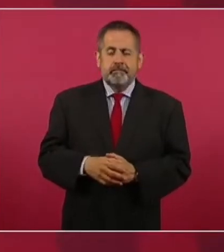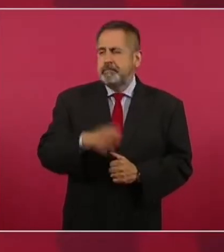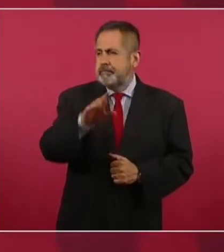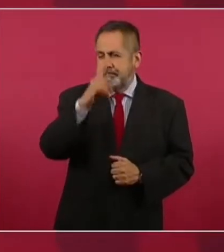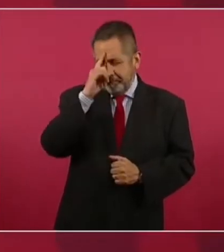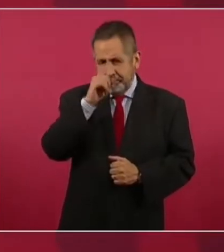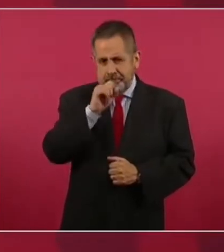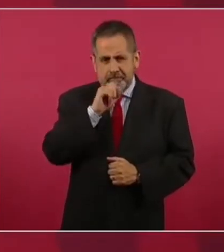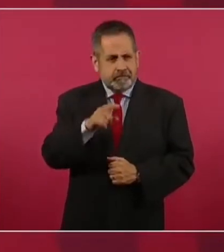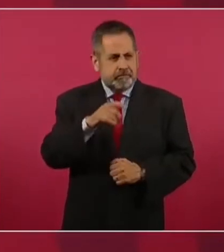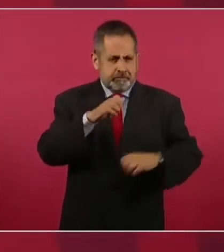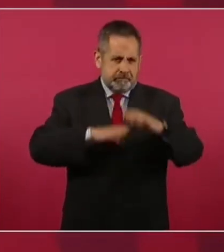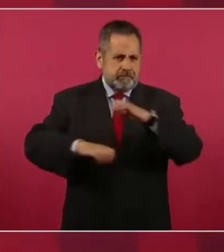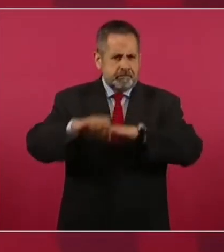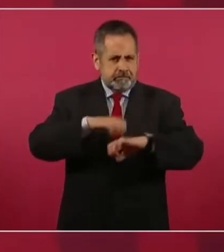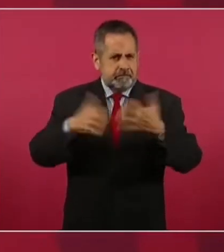incluso empresas,